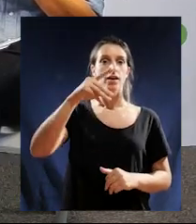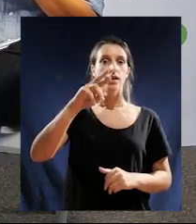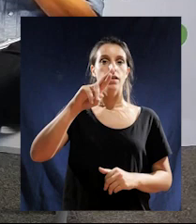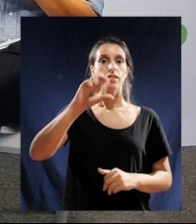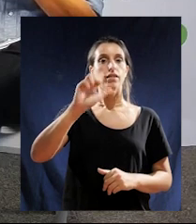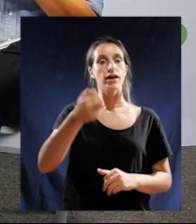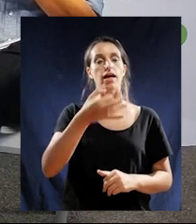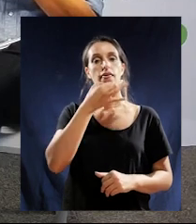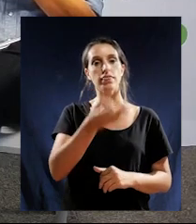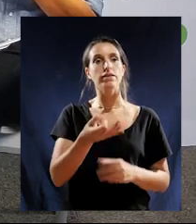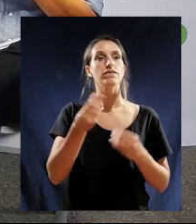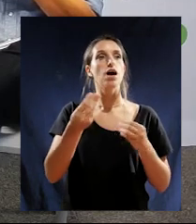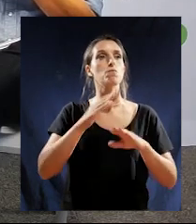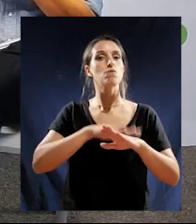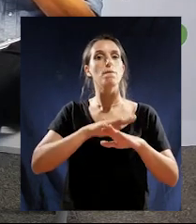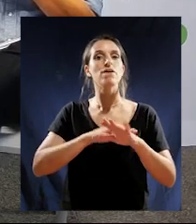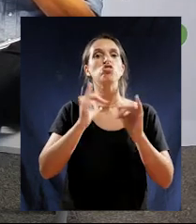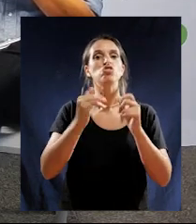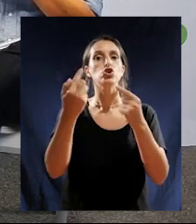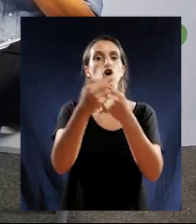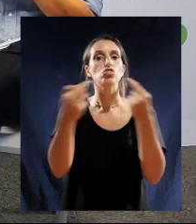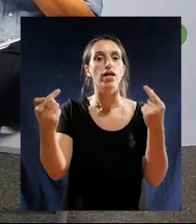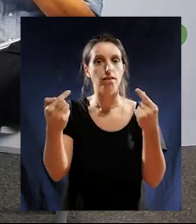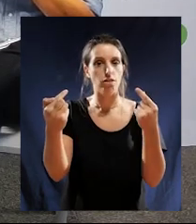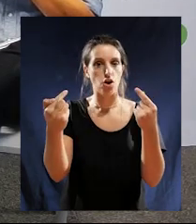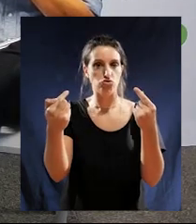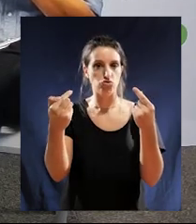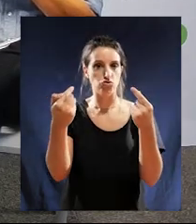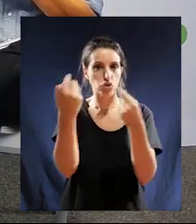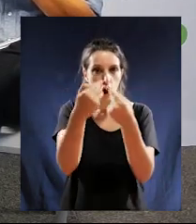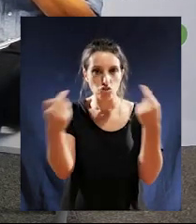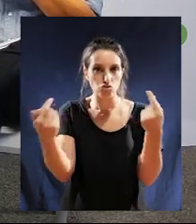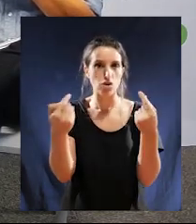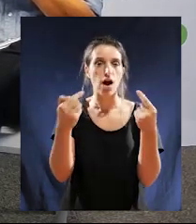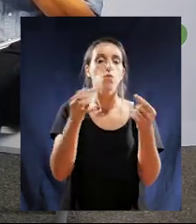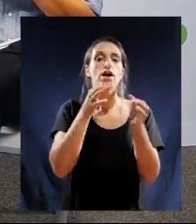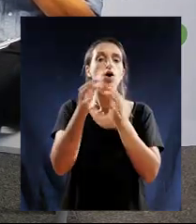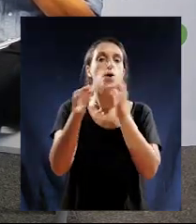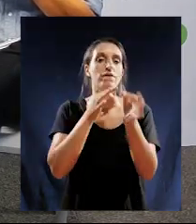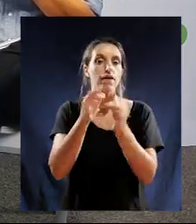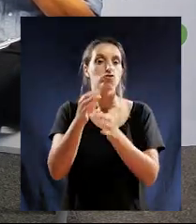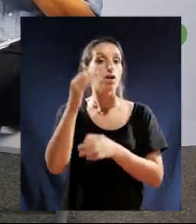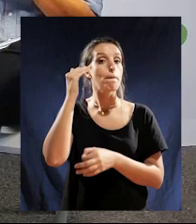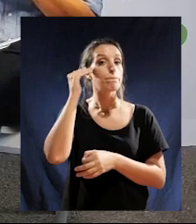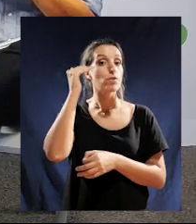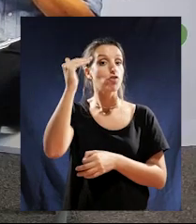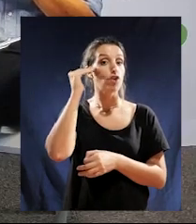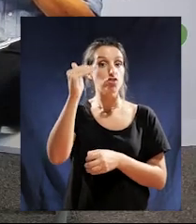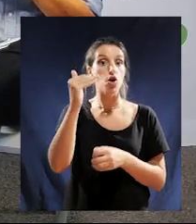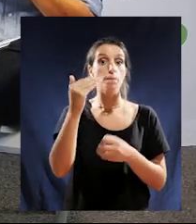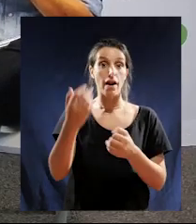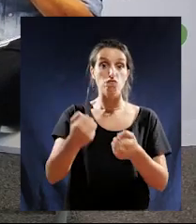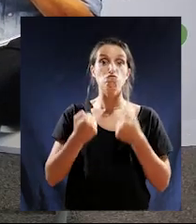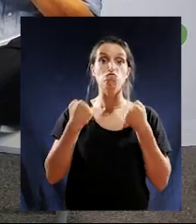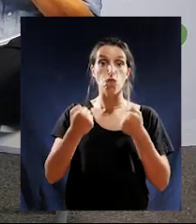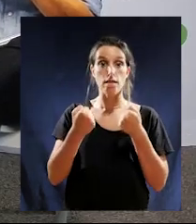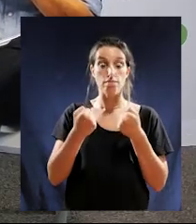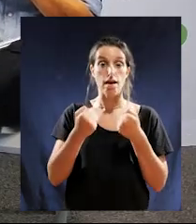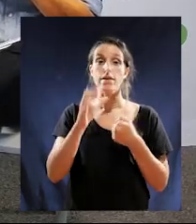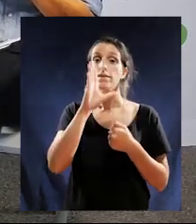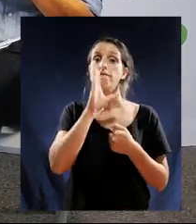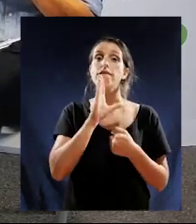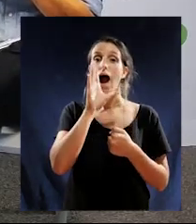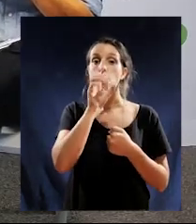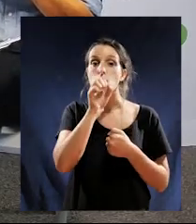al tiempo de los afectos más allá de los contenidos que se pueden aprender pero recomendaciones a los docentes para fortalecer y